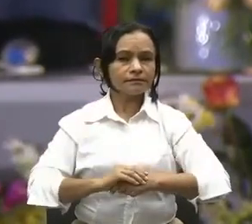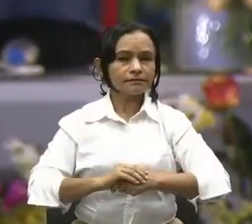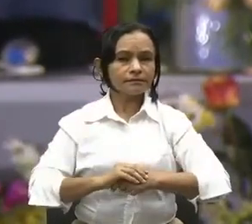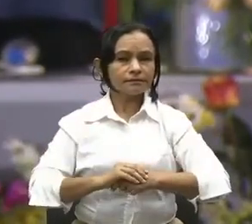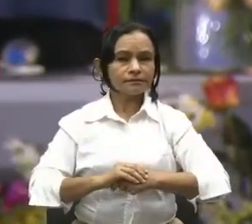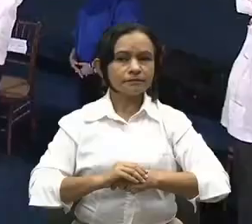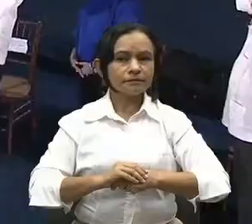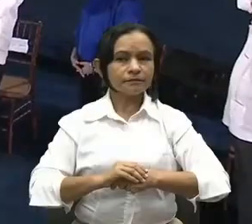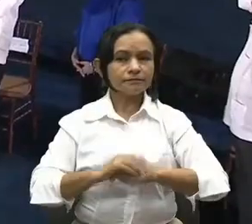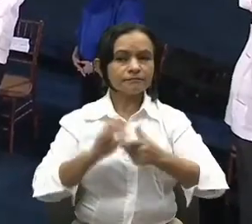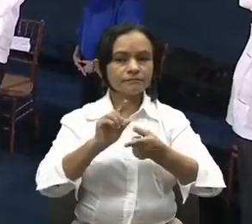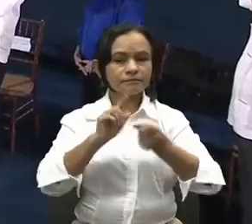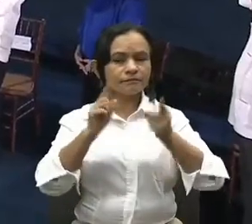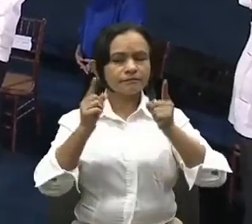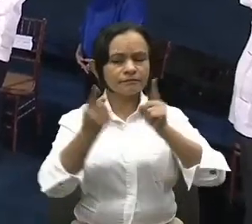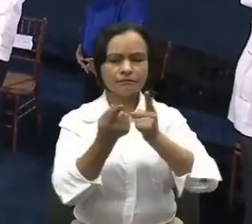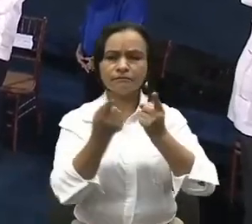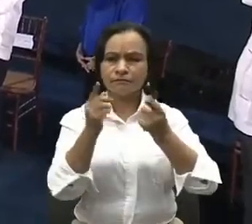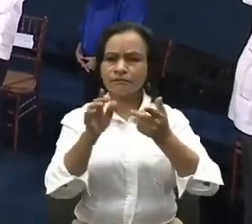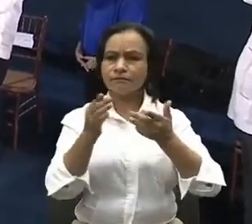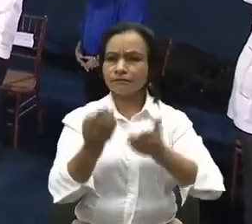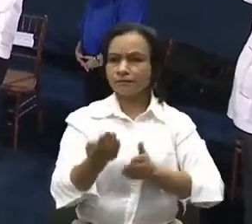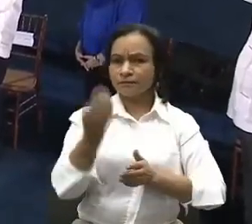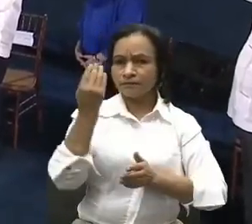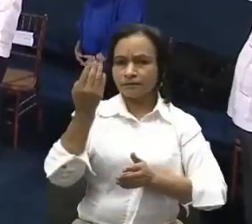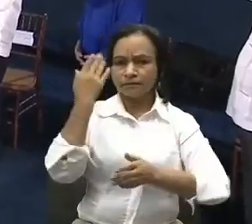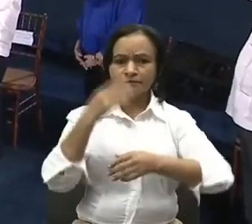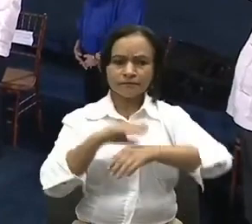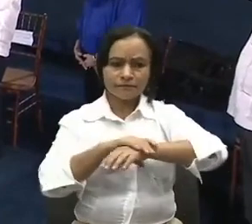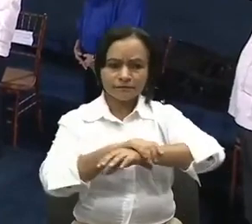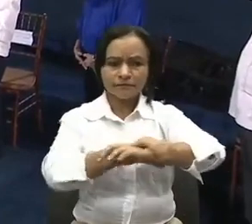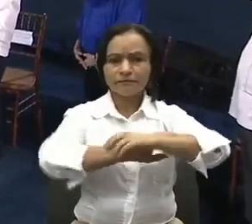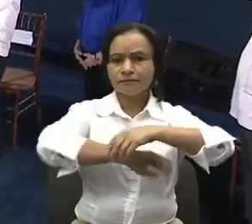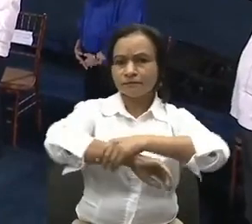un giro histórico valiente